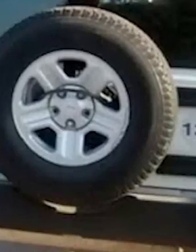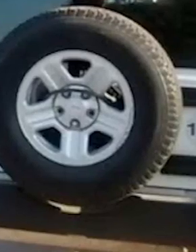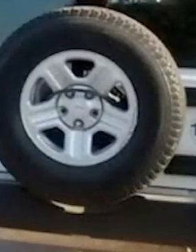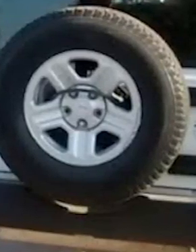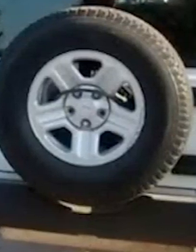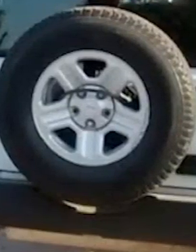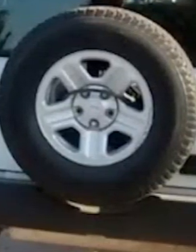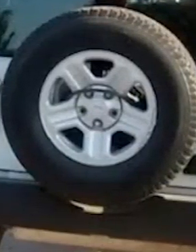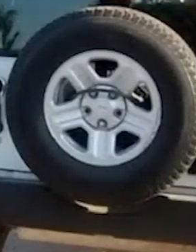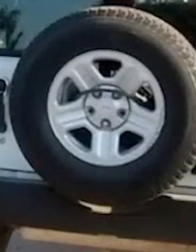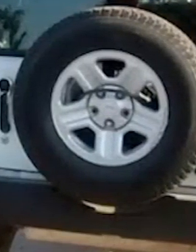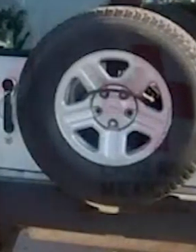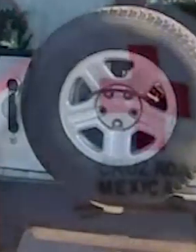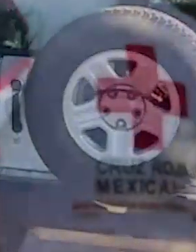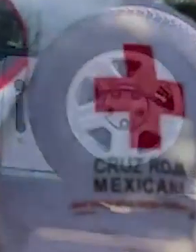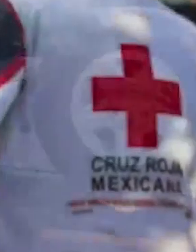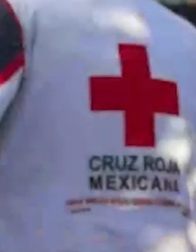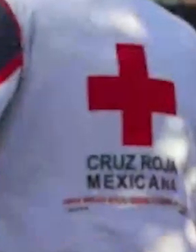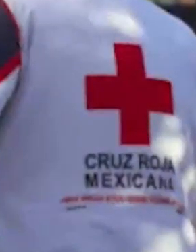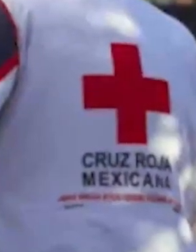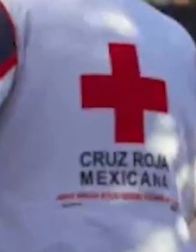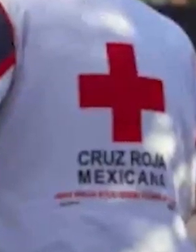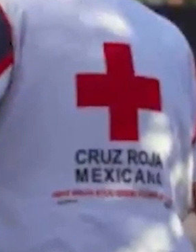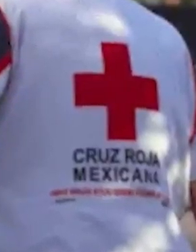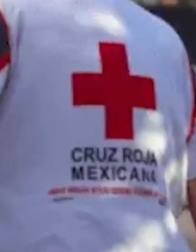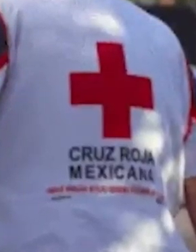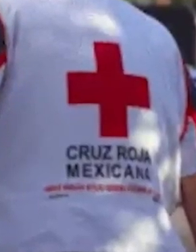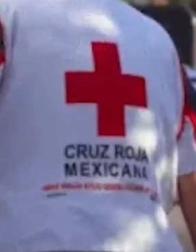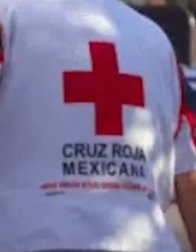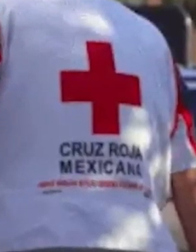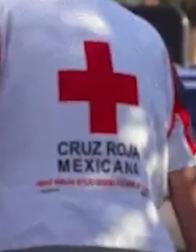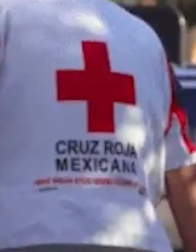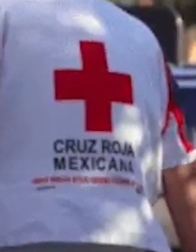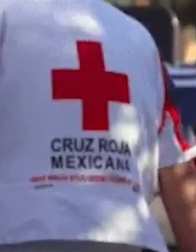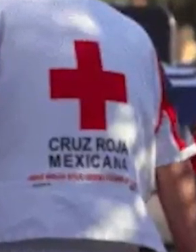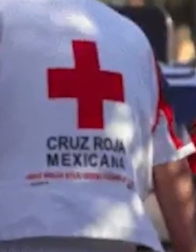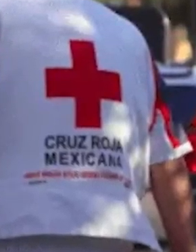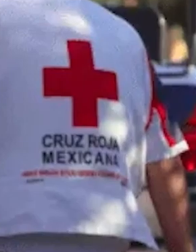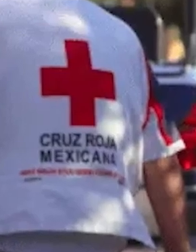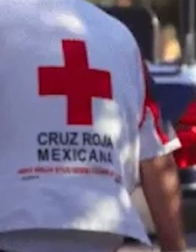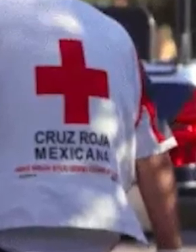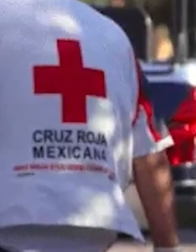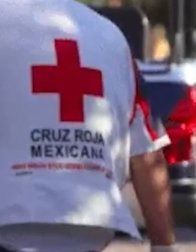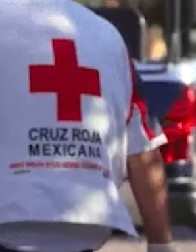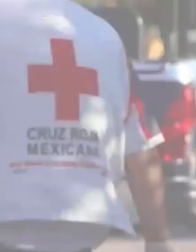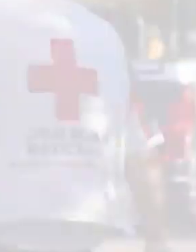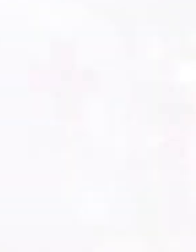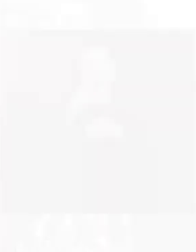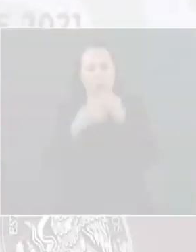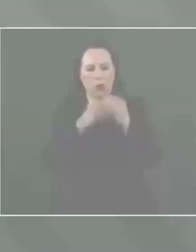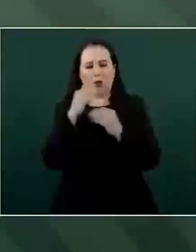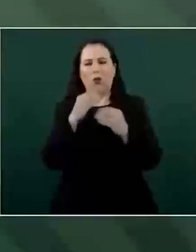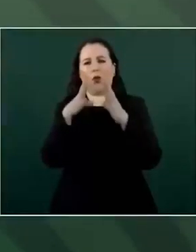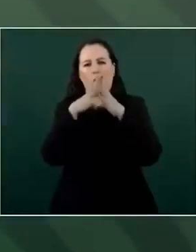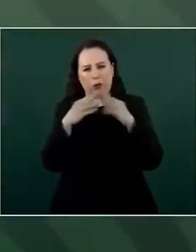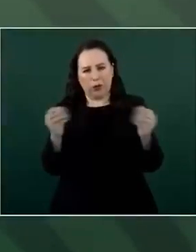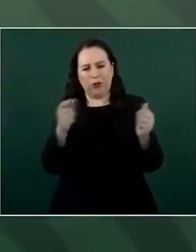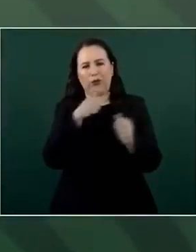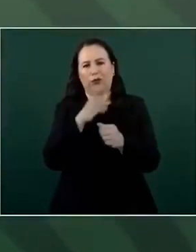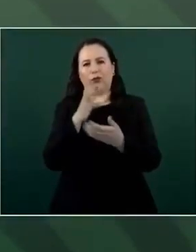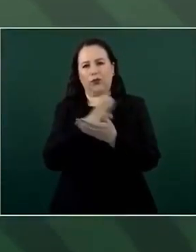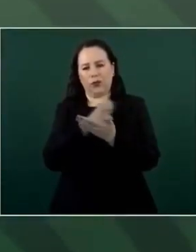inseguridad, esta mañana fue localizado un hombre sin vida con signos de violencia en un lote baldío en la colonia El Mirador, al norte de Hermosillo.